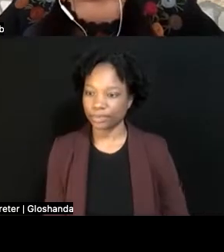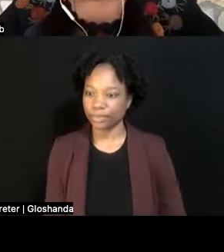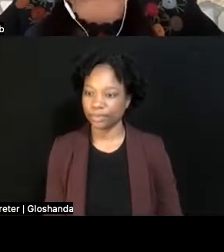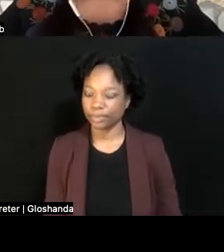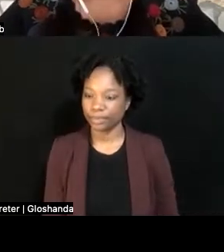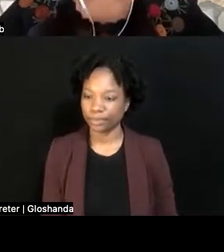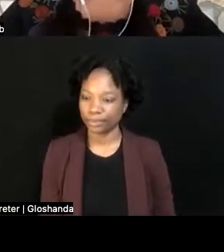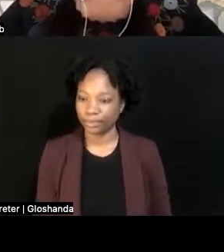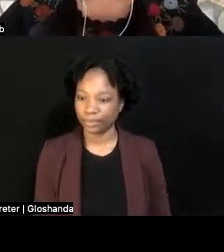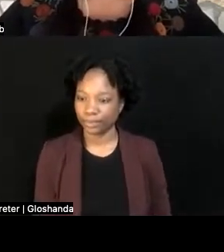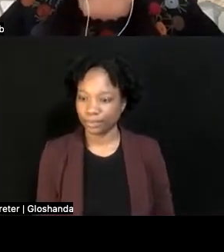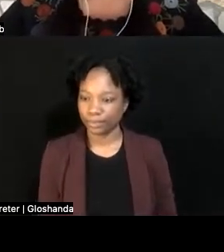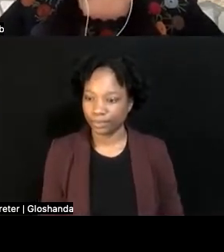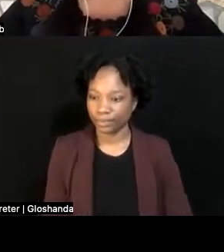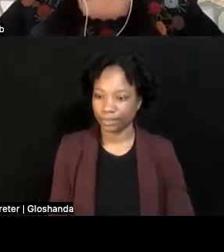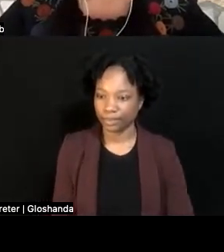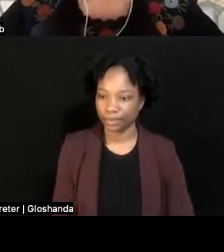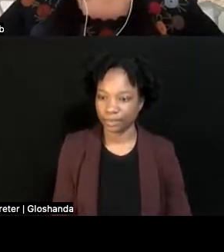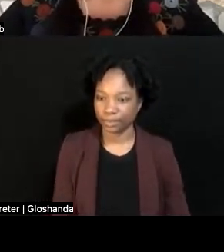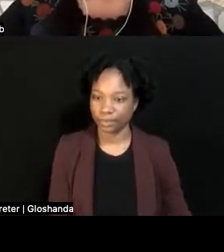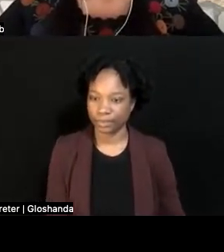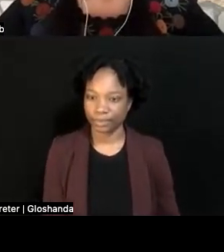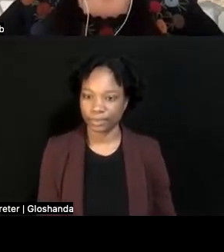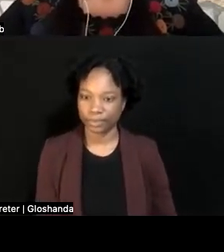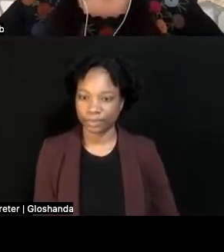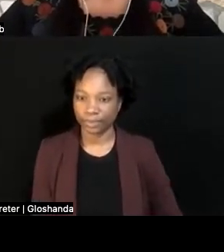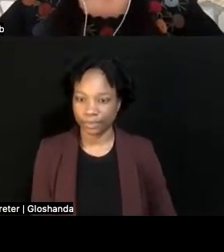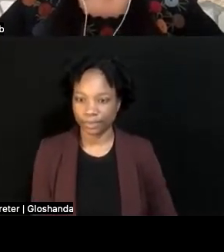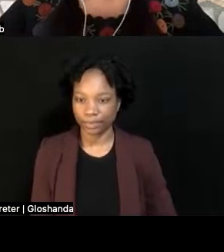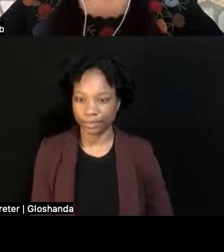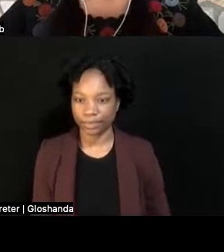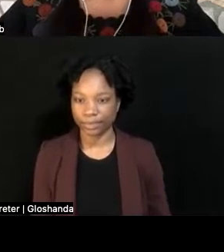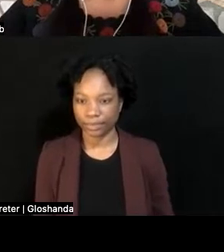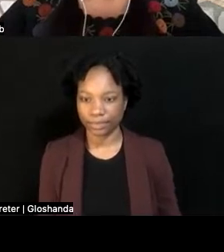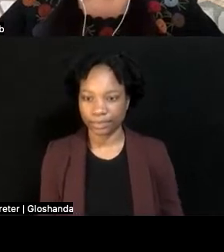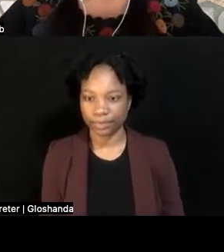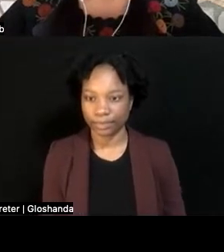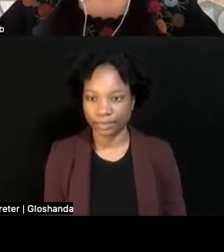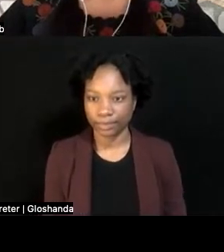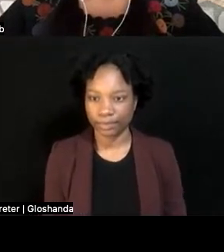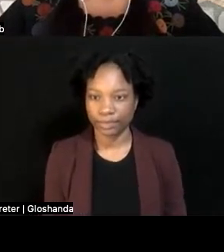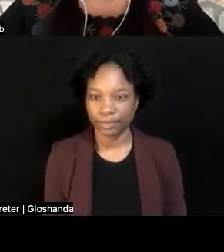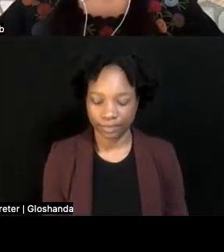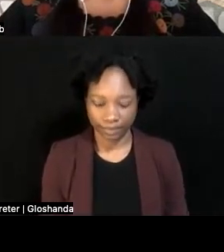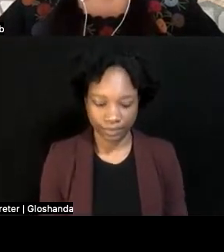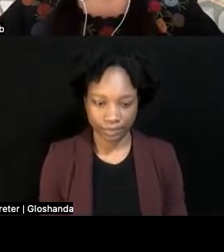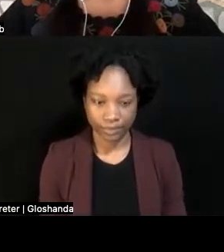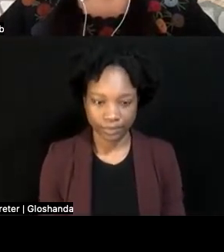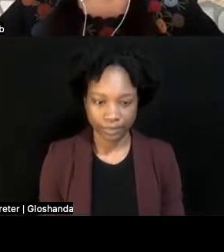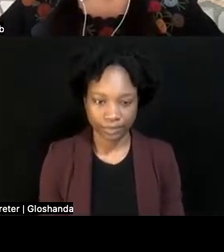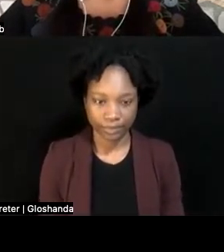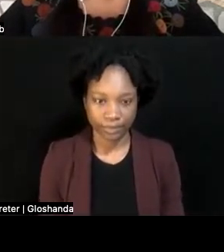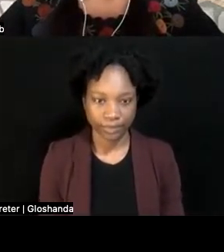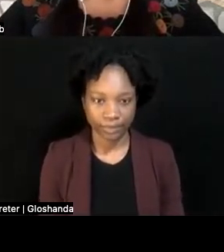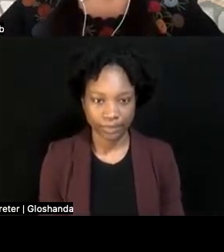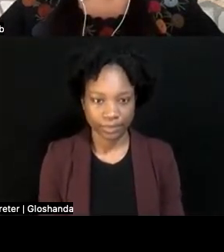Firelight Media. Soy muy fan de Firelight Media. Me encanta su trabajo. Y entonces estamos aquí con